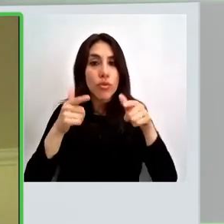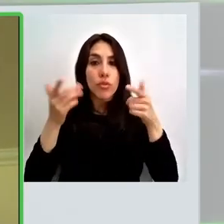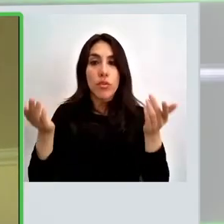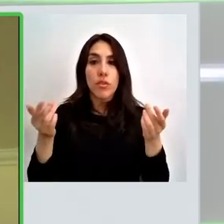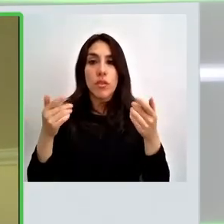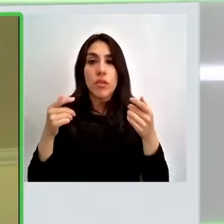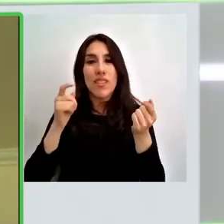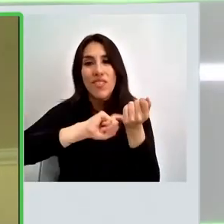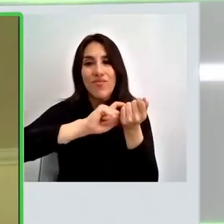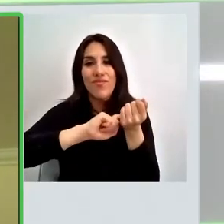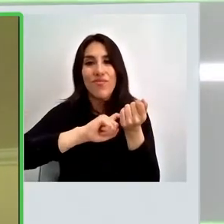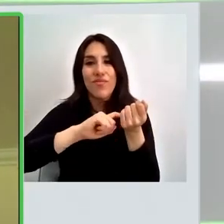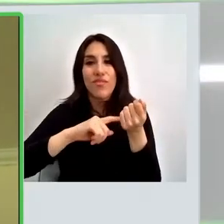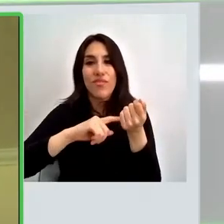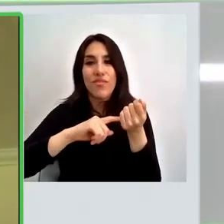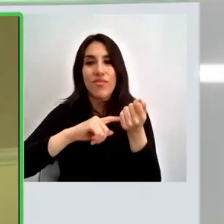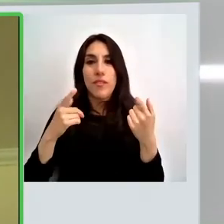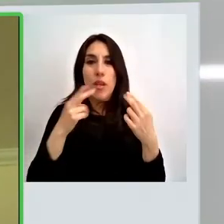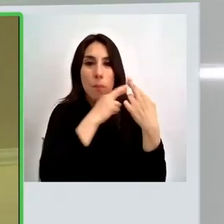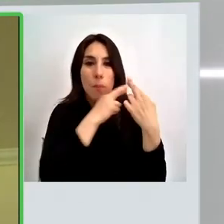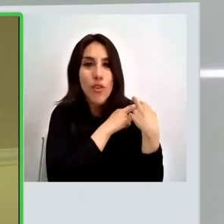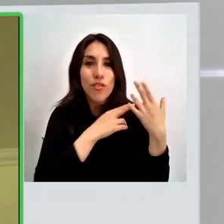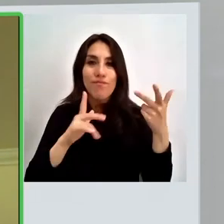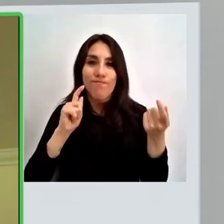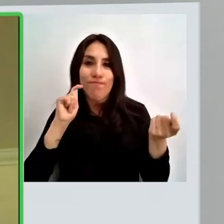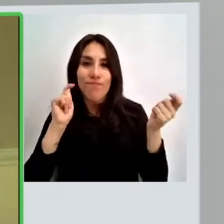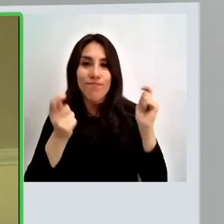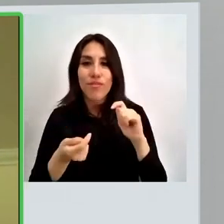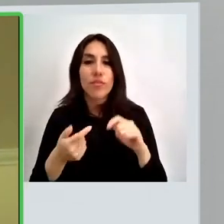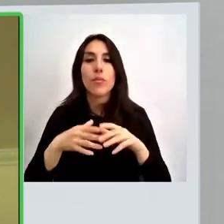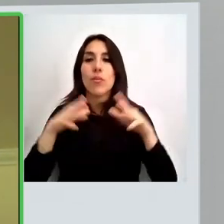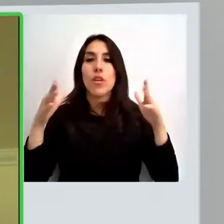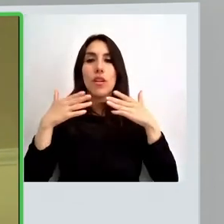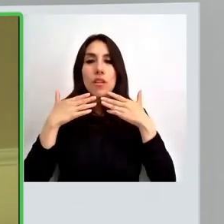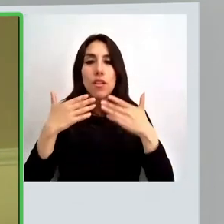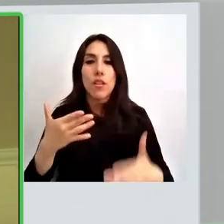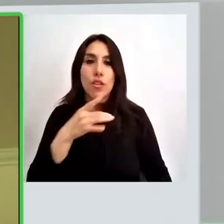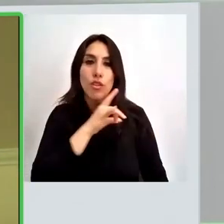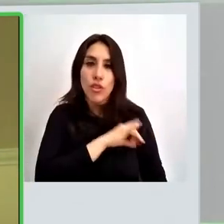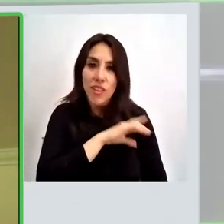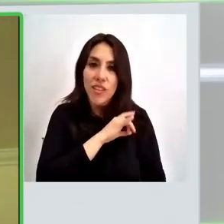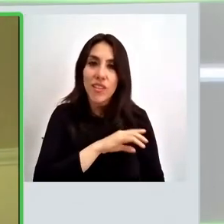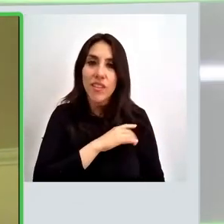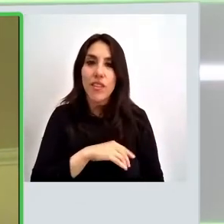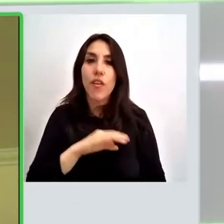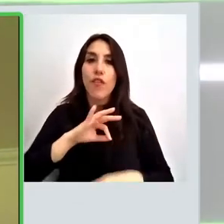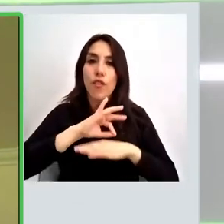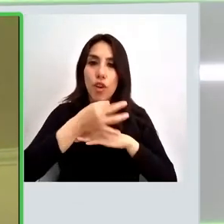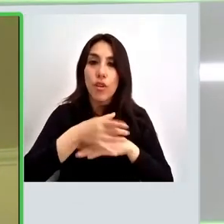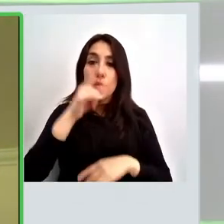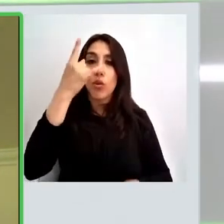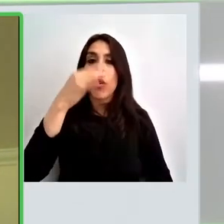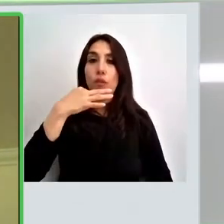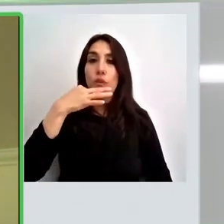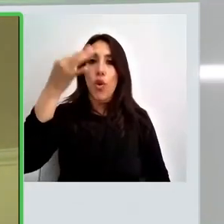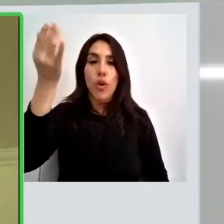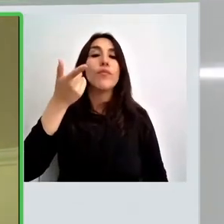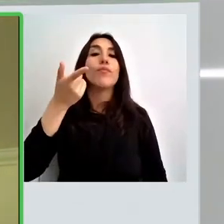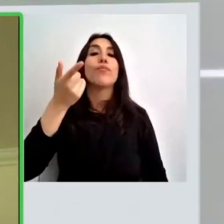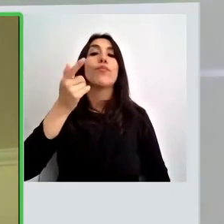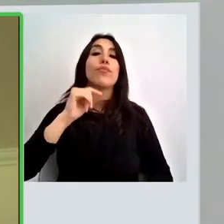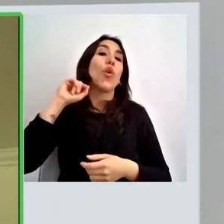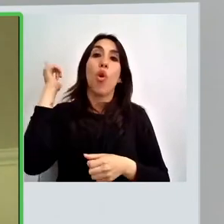agradezco a chile a la fundación descúbreme también por todo el trabajo que han realizado estoy muy orgulloso de